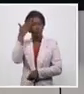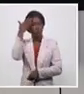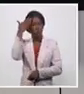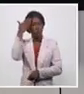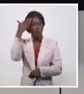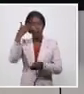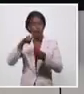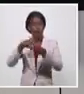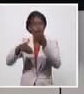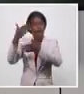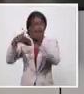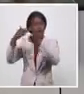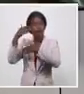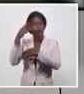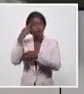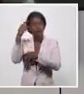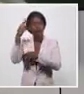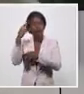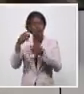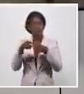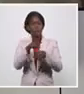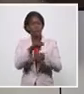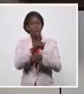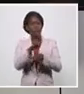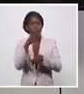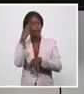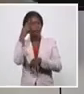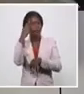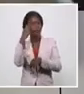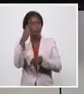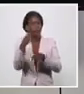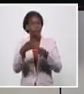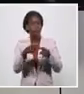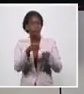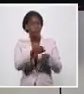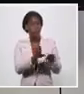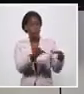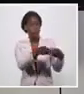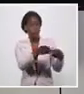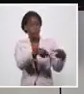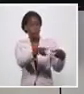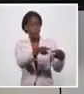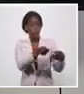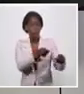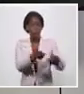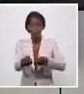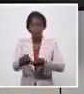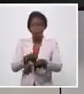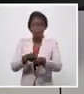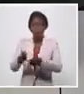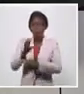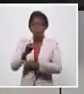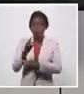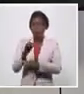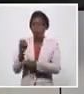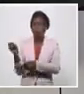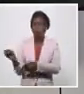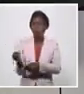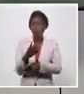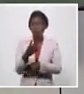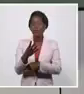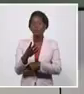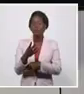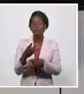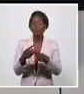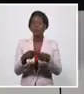la cámara y hacen coro con otros que se dicen llamar artistas pero que no tienen obra, que como único mérito, eso sí, tienen haberle pedido al